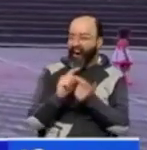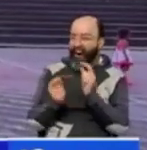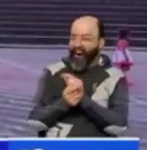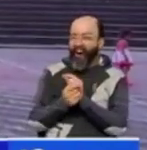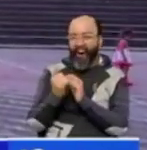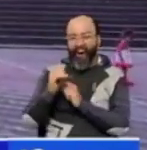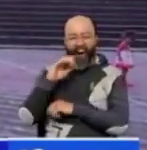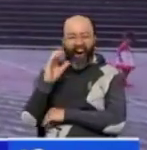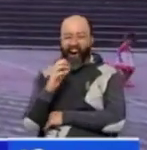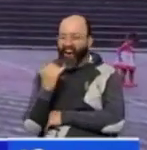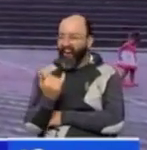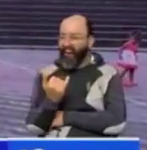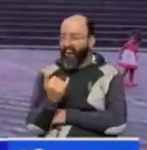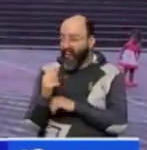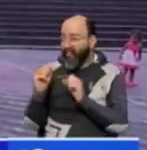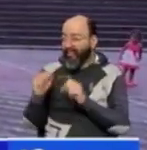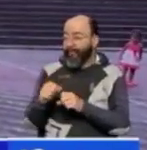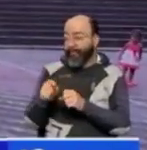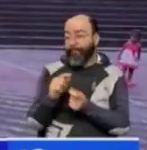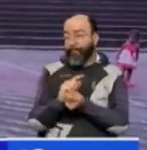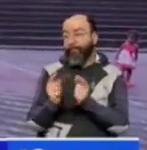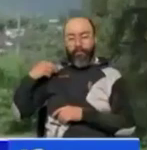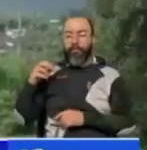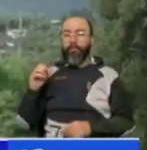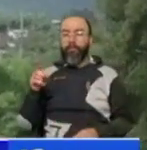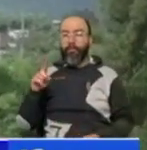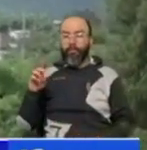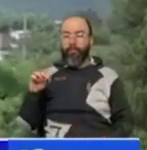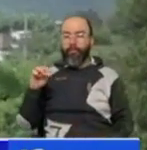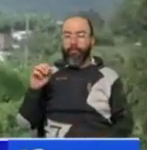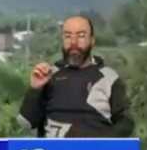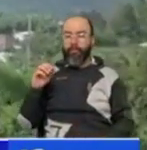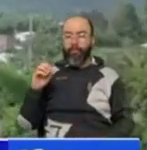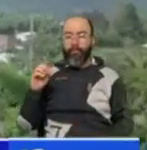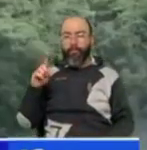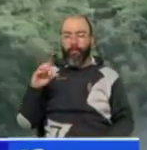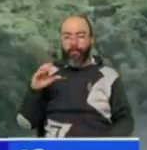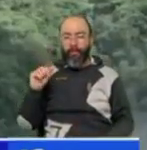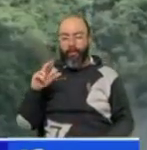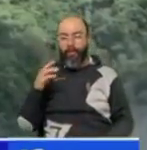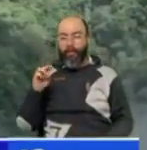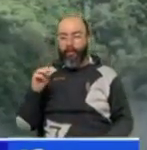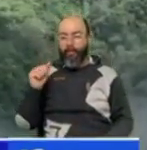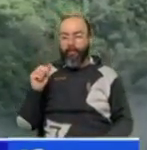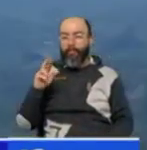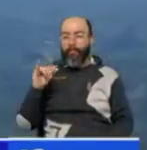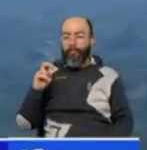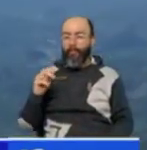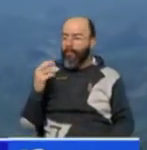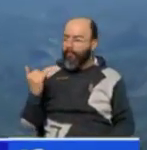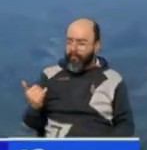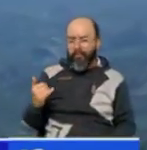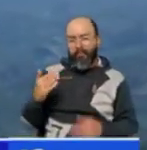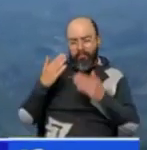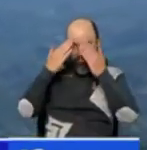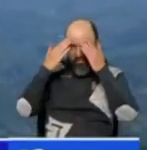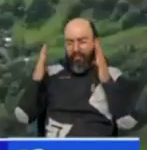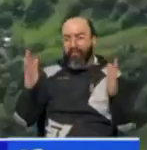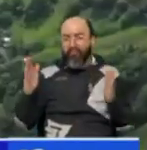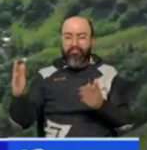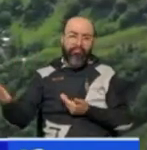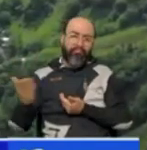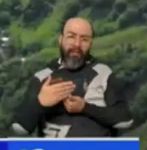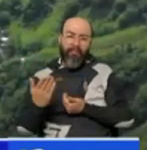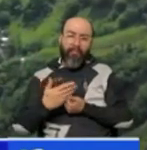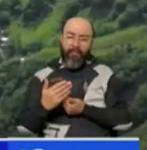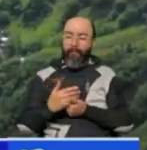Colombia y que logremos ese cambio que tanto anhelamos. Pese a que la reunión será en Quinchía, estarán las puertas abiertas para recibir a los